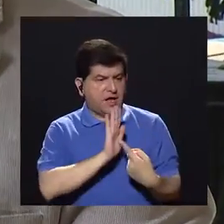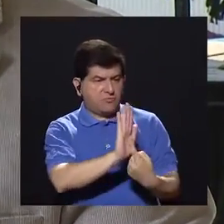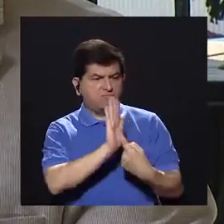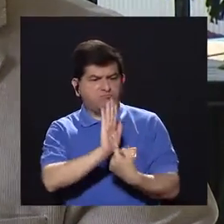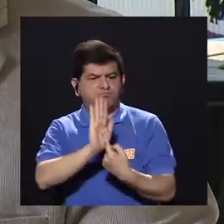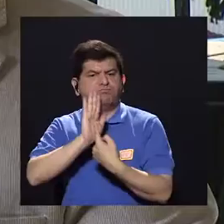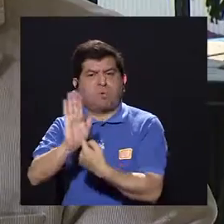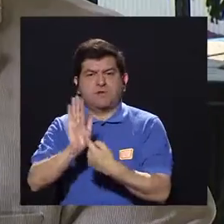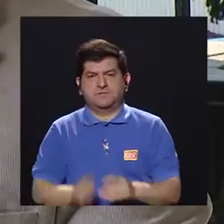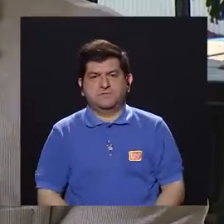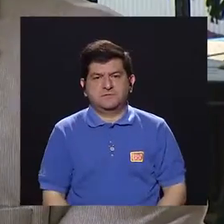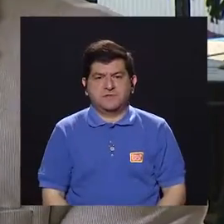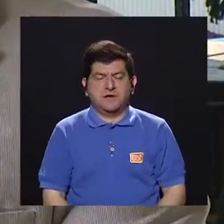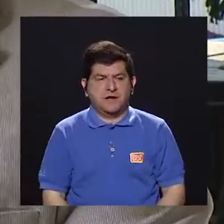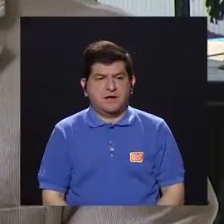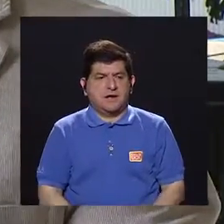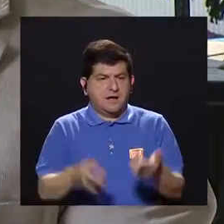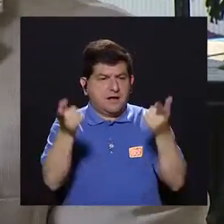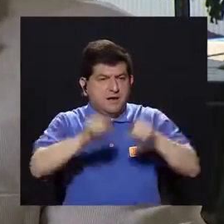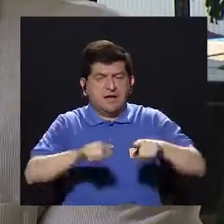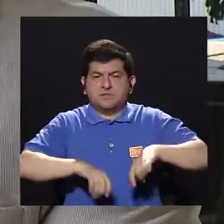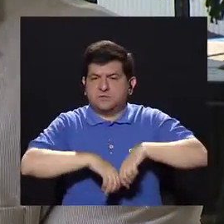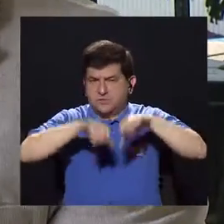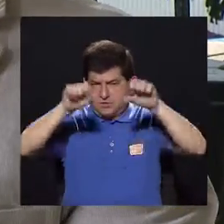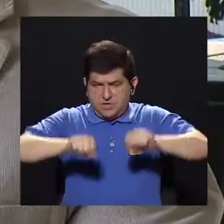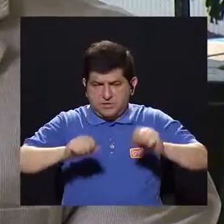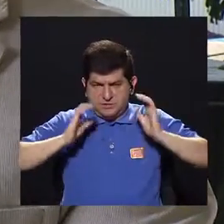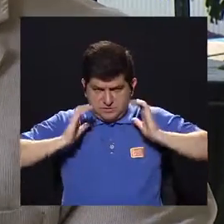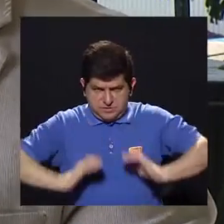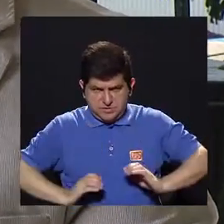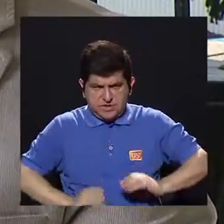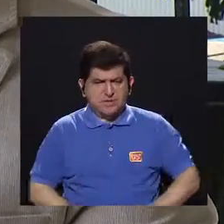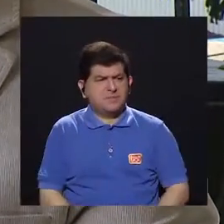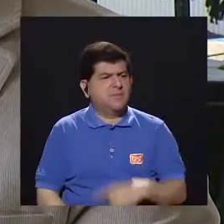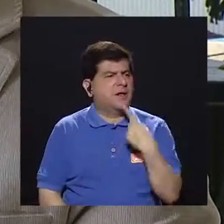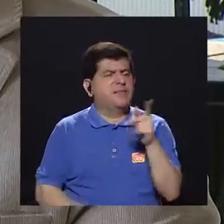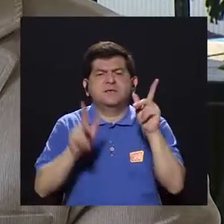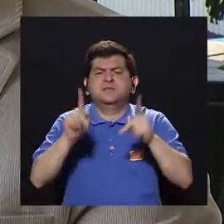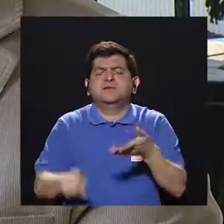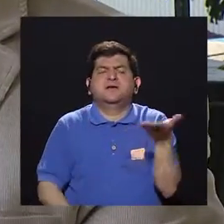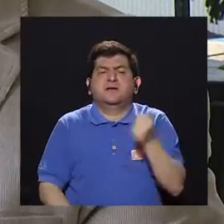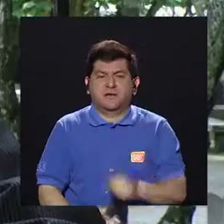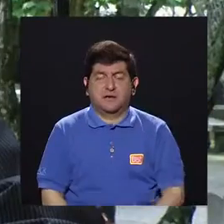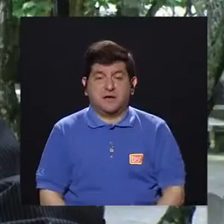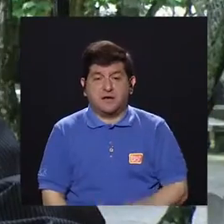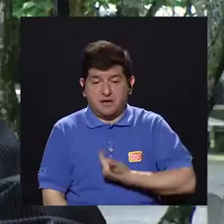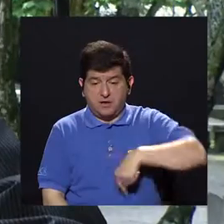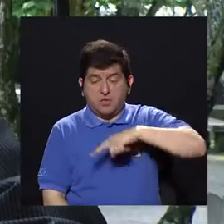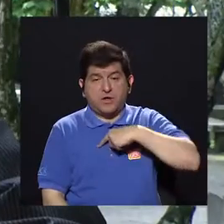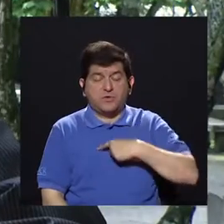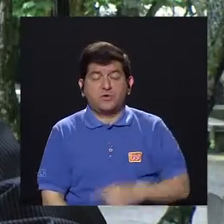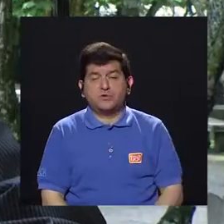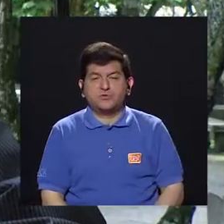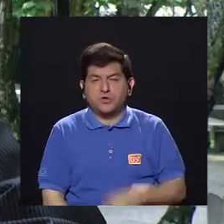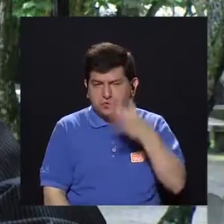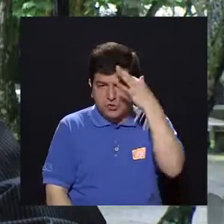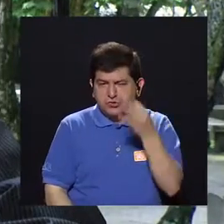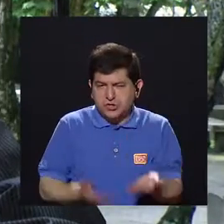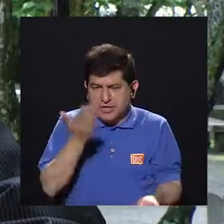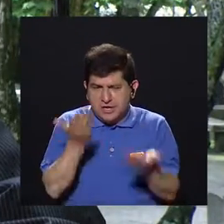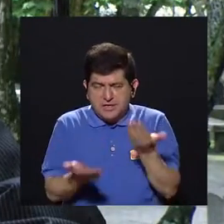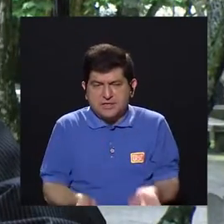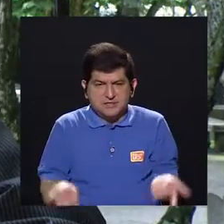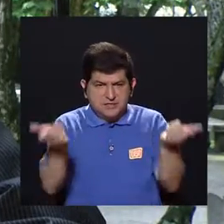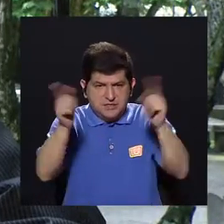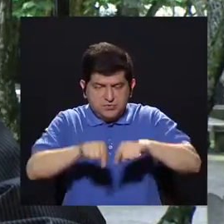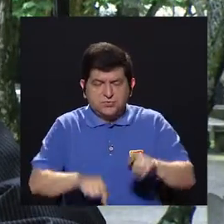comienza a presentar, llámese a nivel de sistemas, ¿qué podríamos compartir con los televidentes? ¿Cuándo vamos a sospechar que quizás